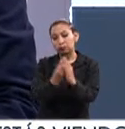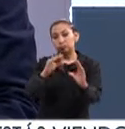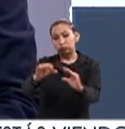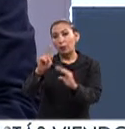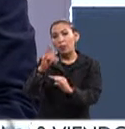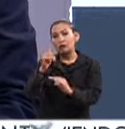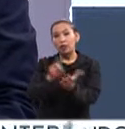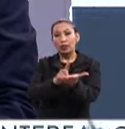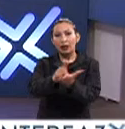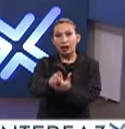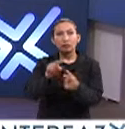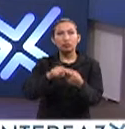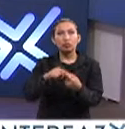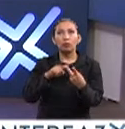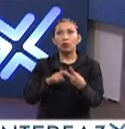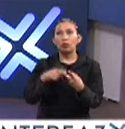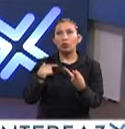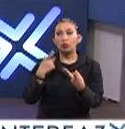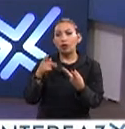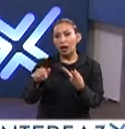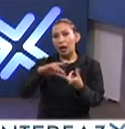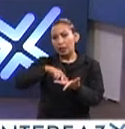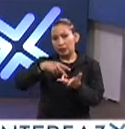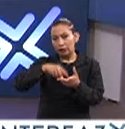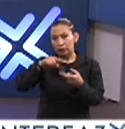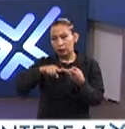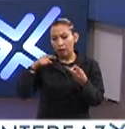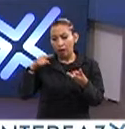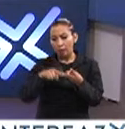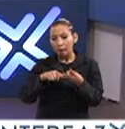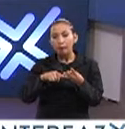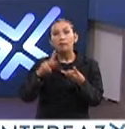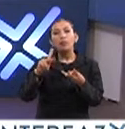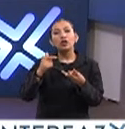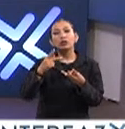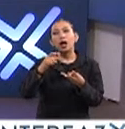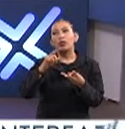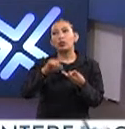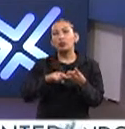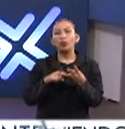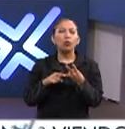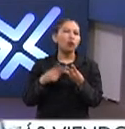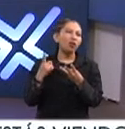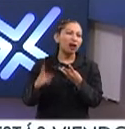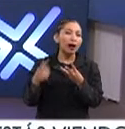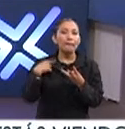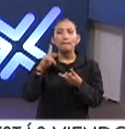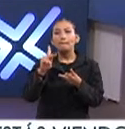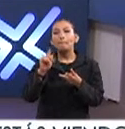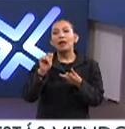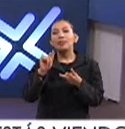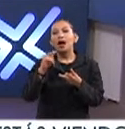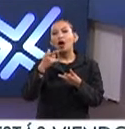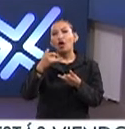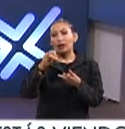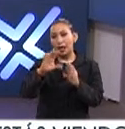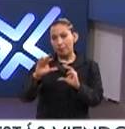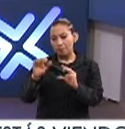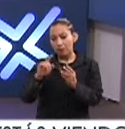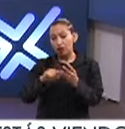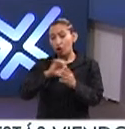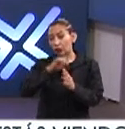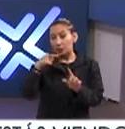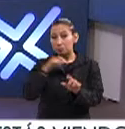el posgrado en Derecho, se da el posgrado en Arquitectura, se da el posgrado en Pedagogía y